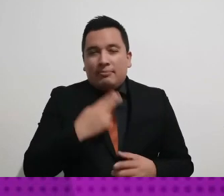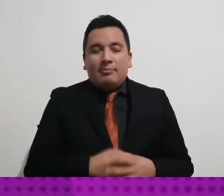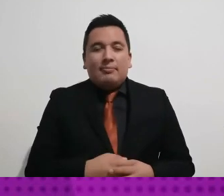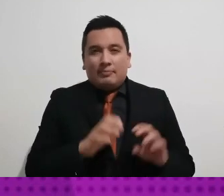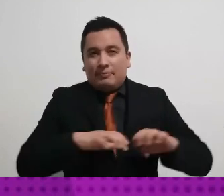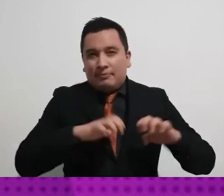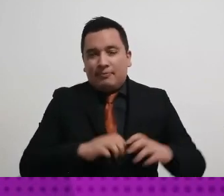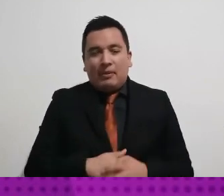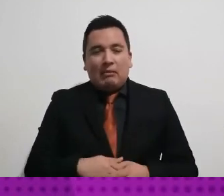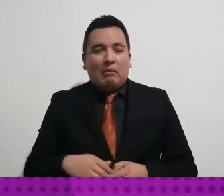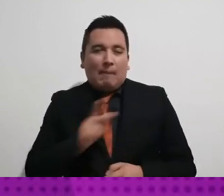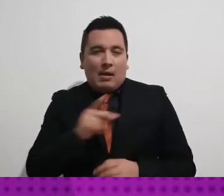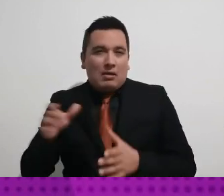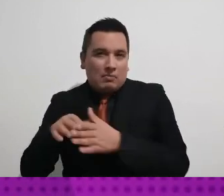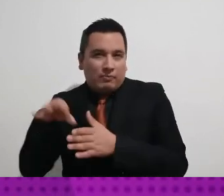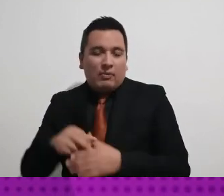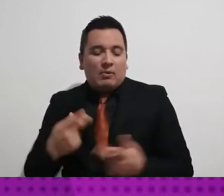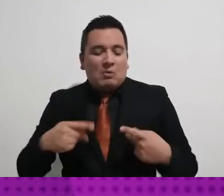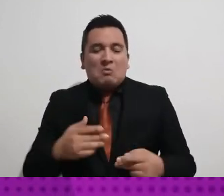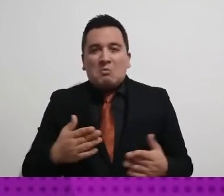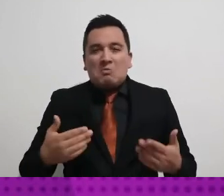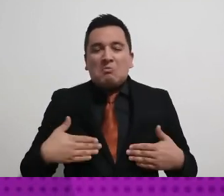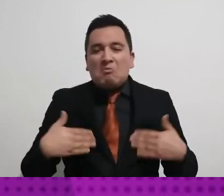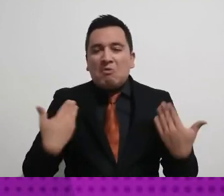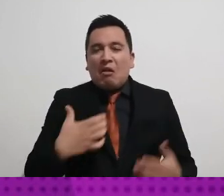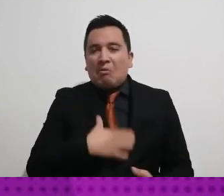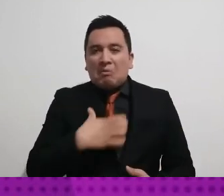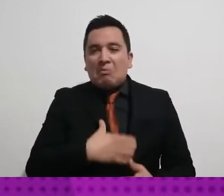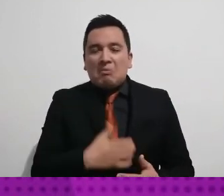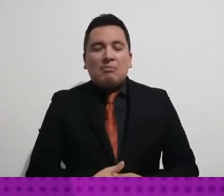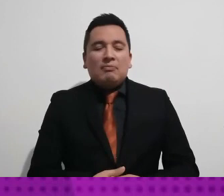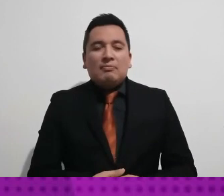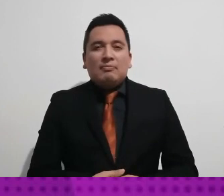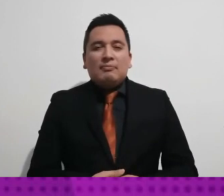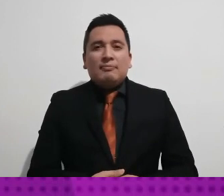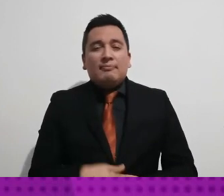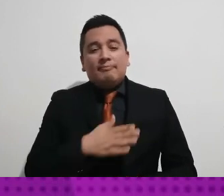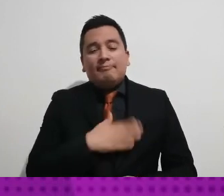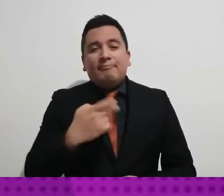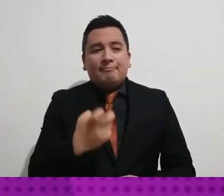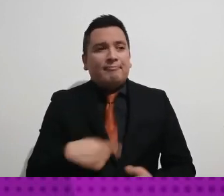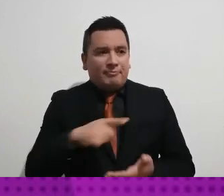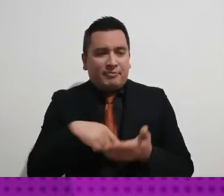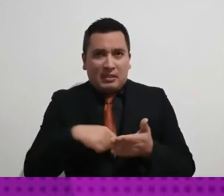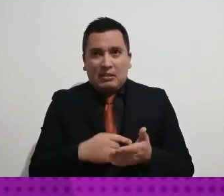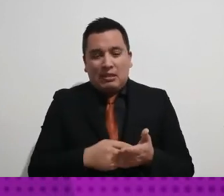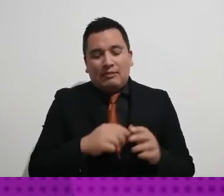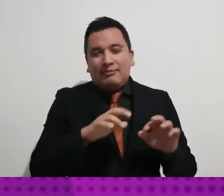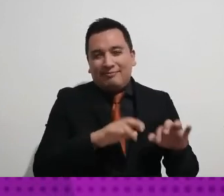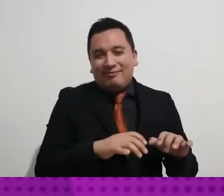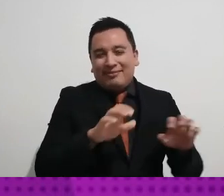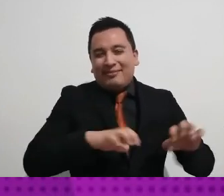que votó en estas urnas quedó muy satisfecha, quedó contenta, estaba confiada y bueno, pues votaron